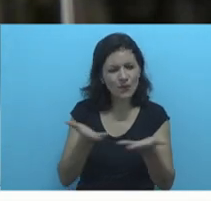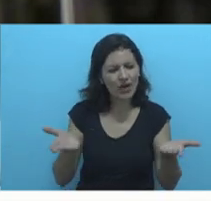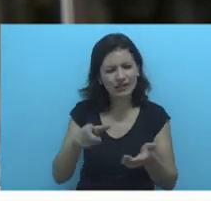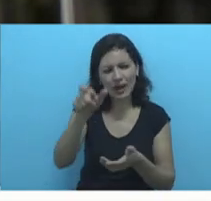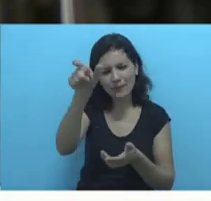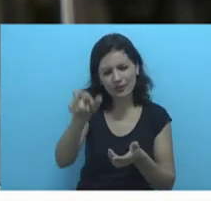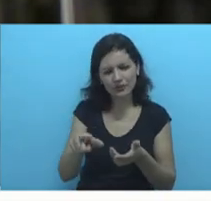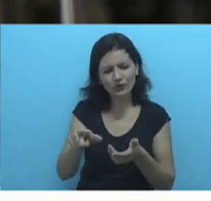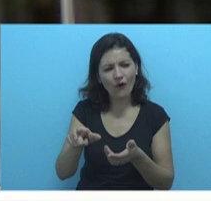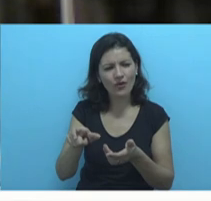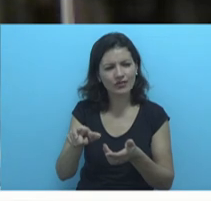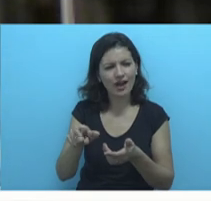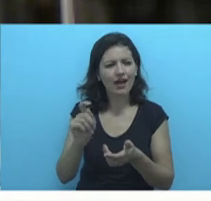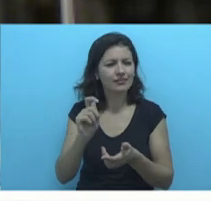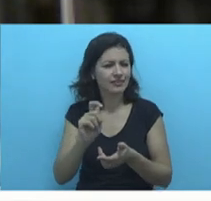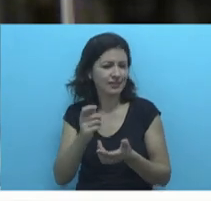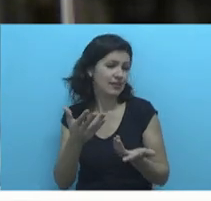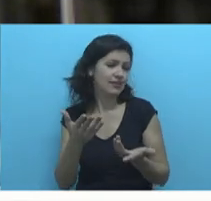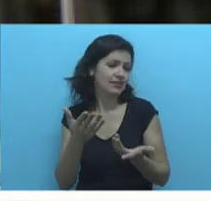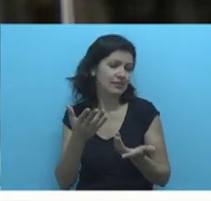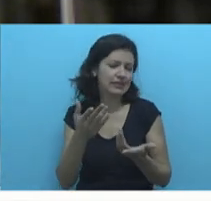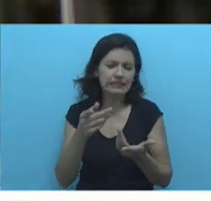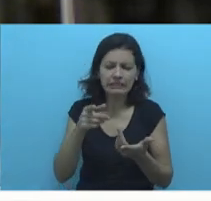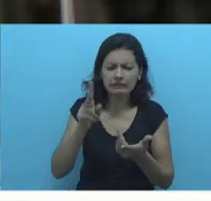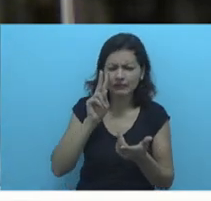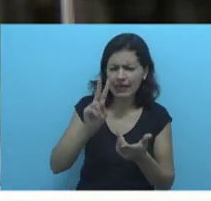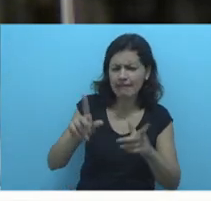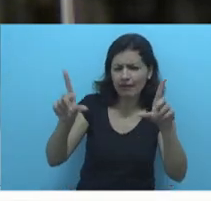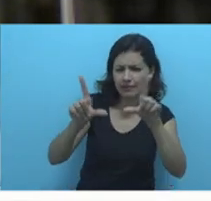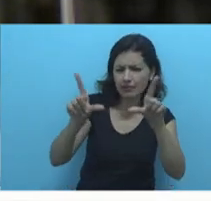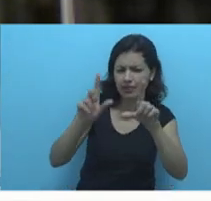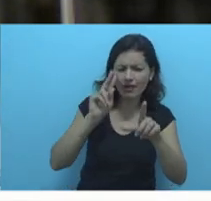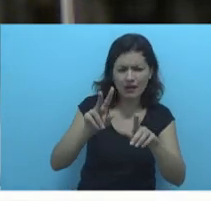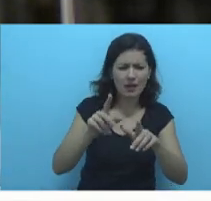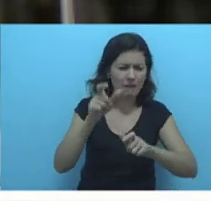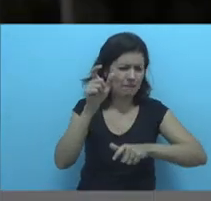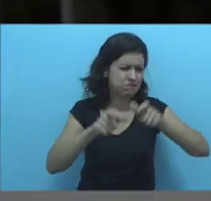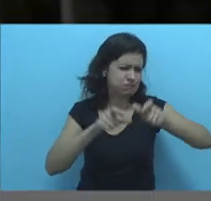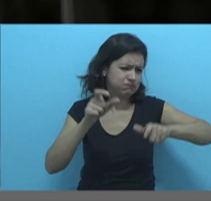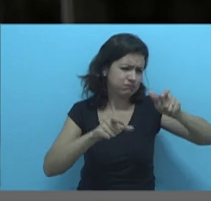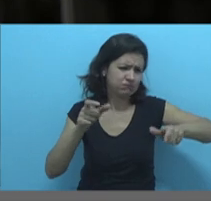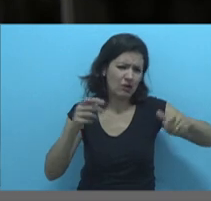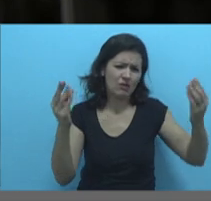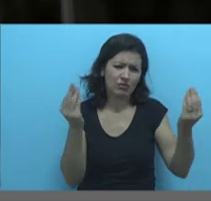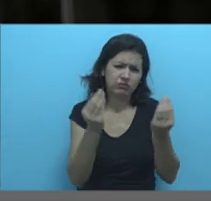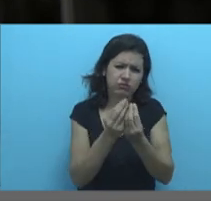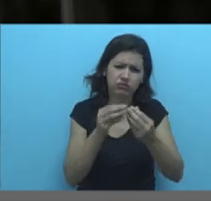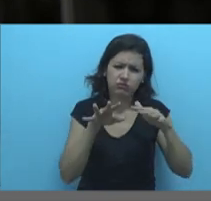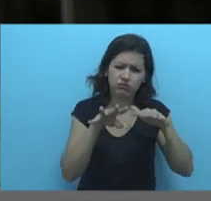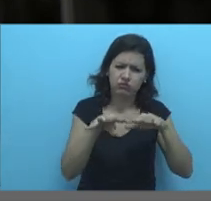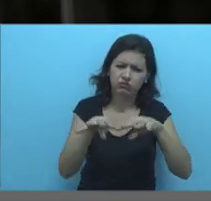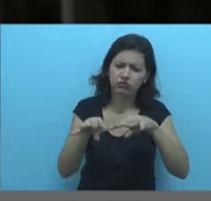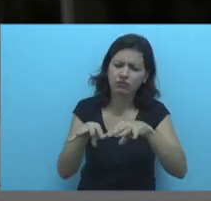las imágenes que uno veía de tanta gente acompañando ese último adiós, abrazados, llorando, muchos